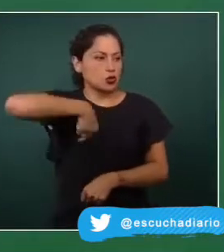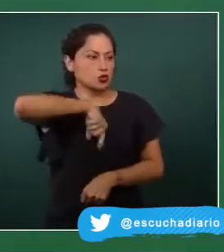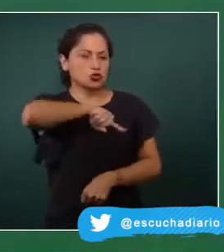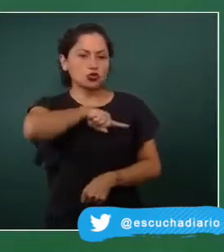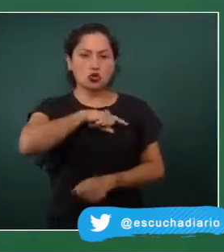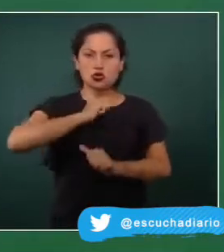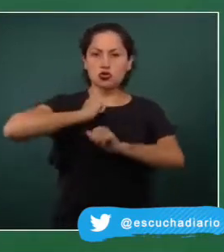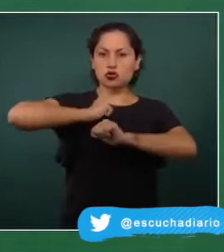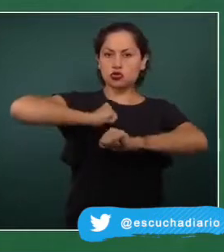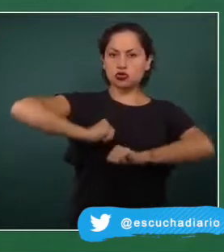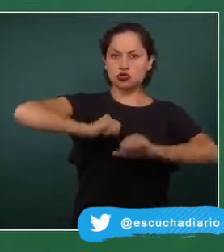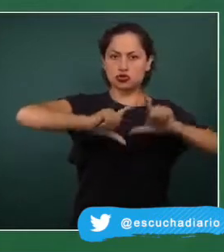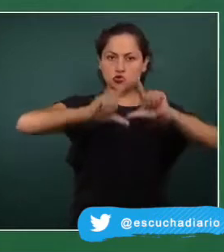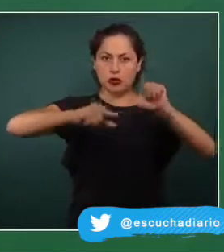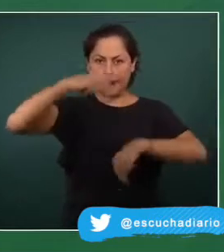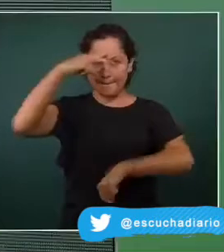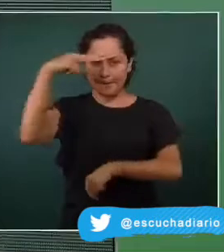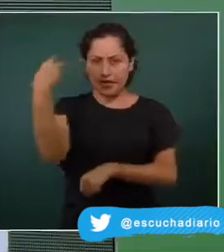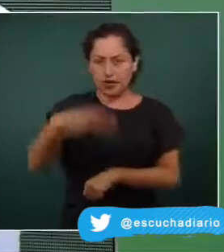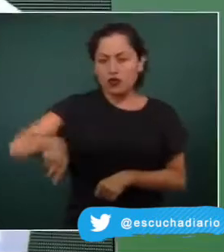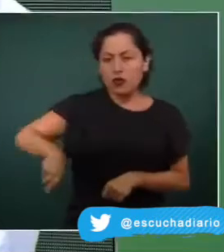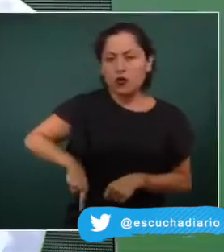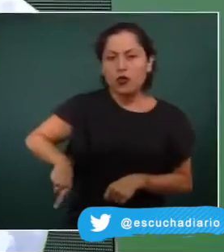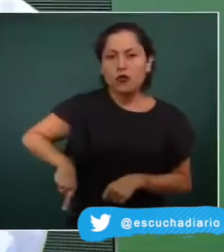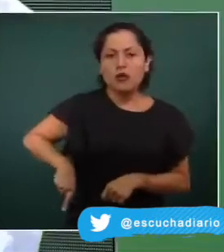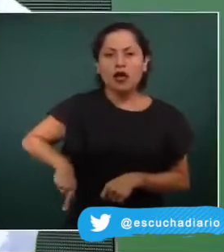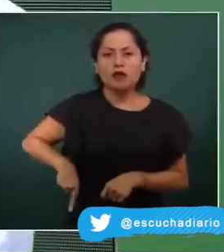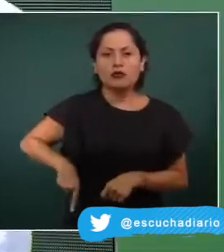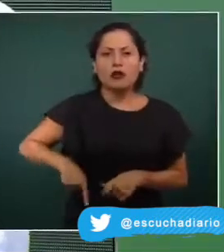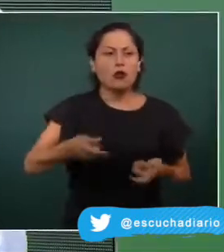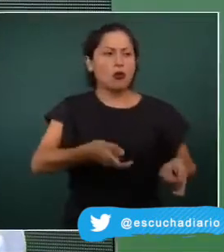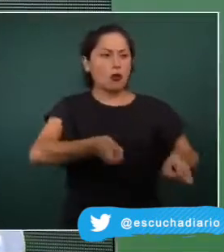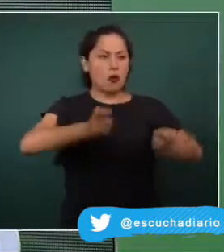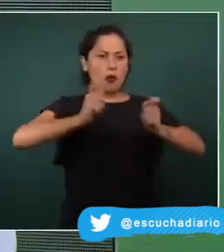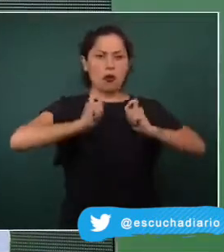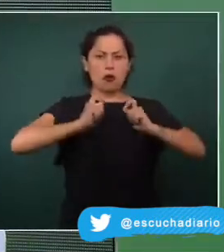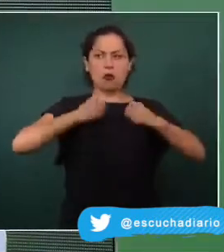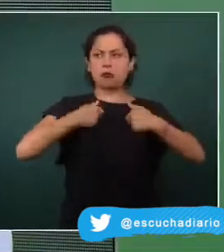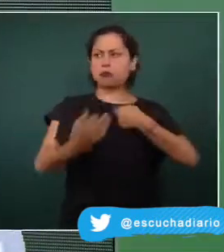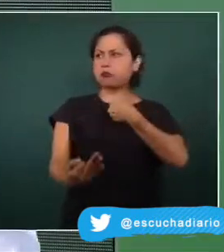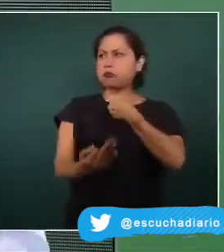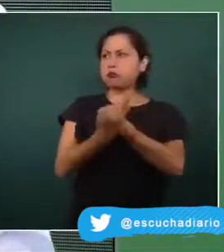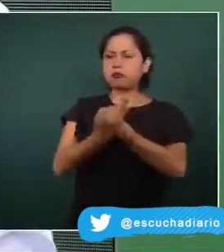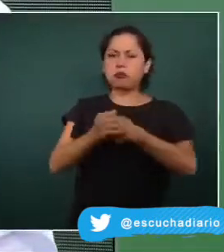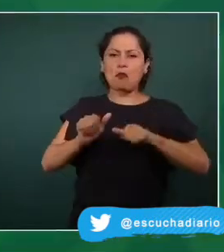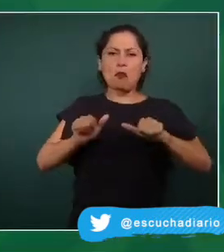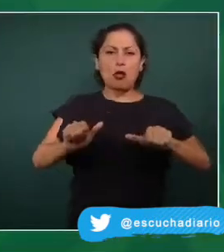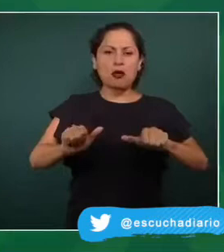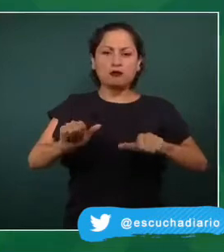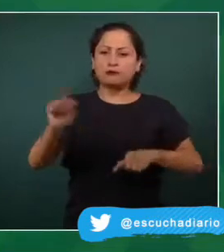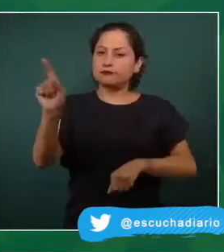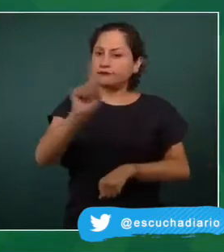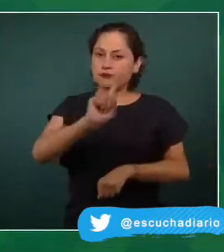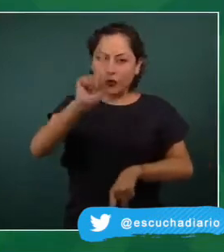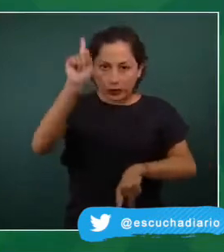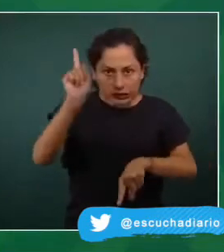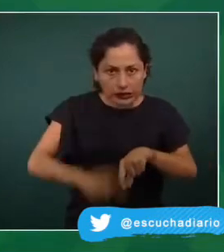que el presidente y cualquier autoridad pueda ser juzgada por cualquier